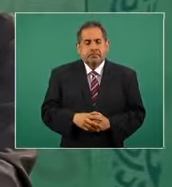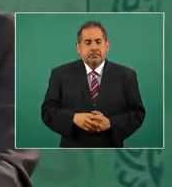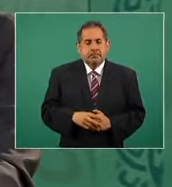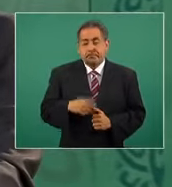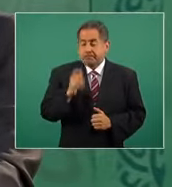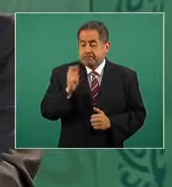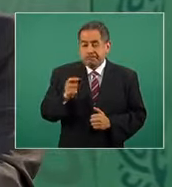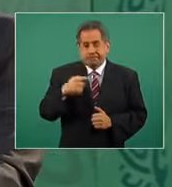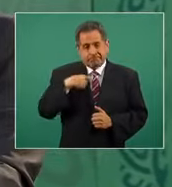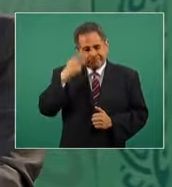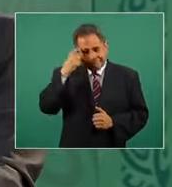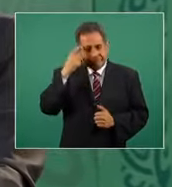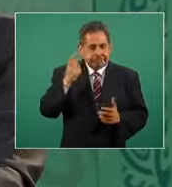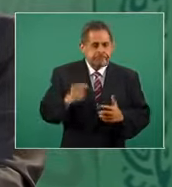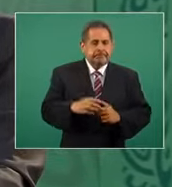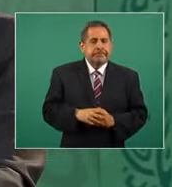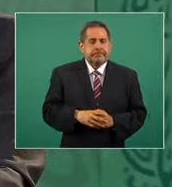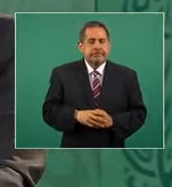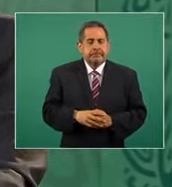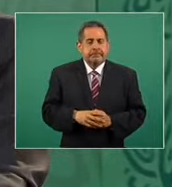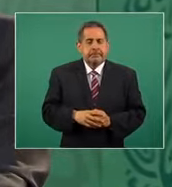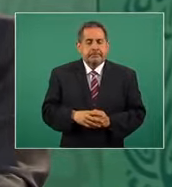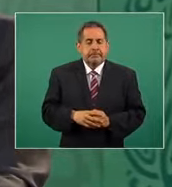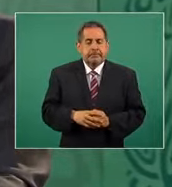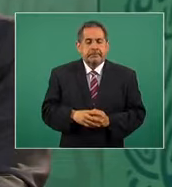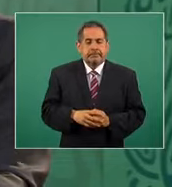Y no está de más